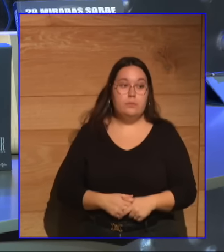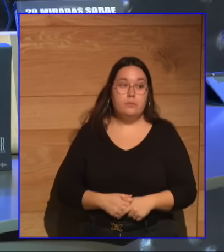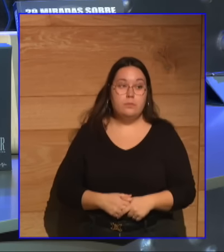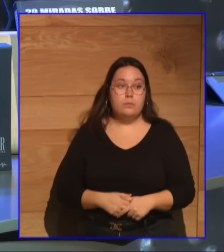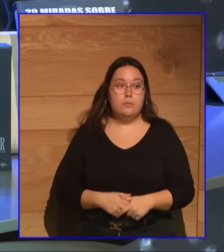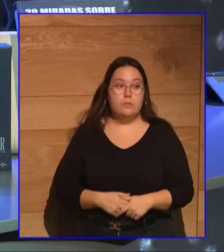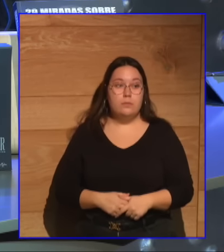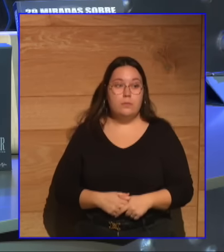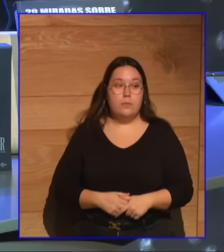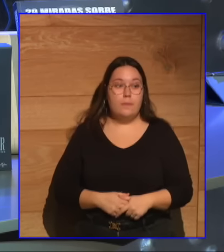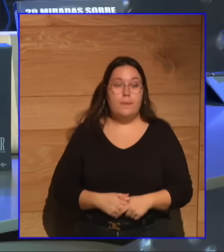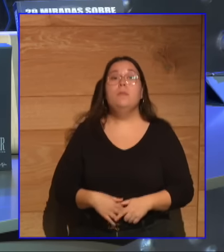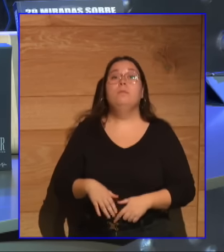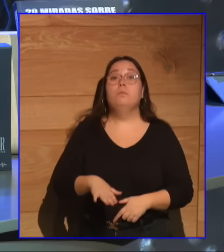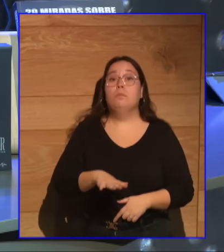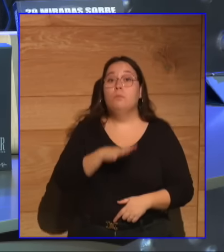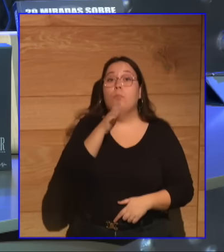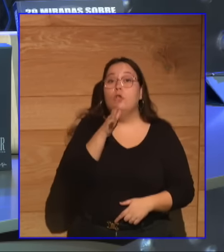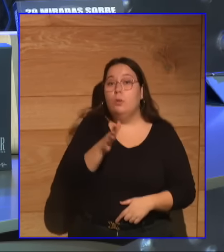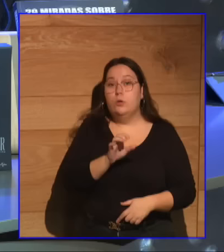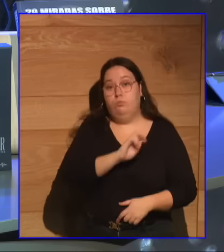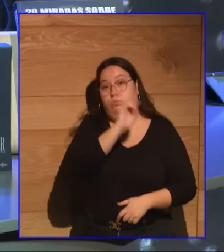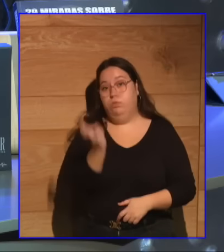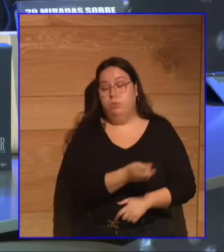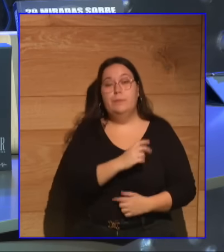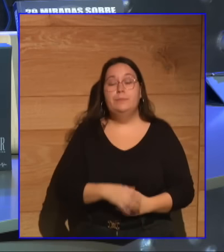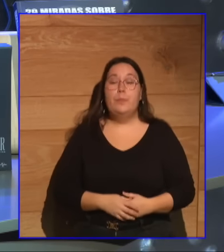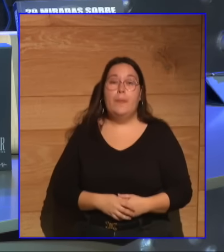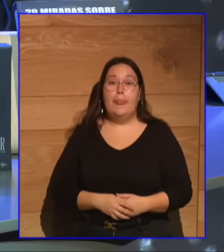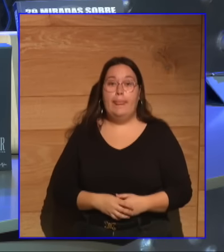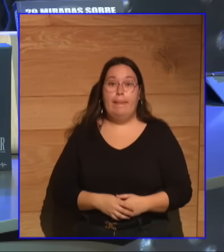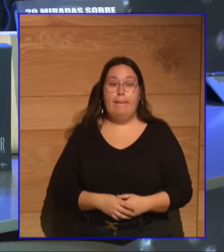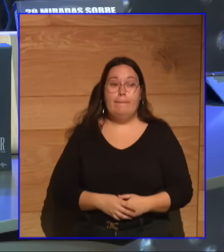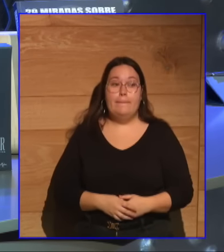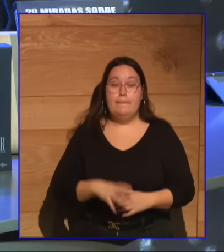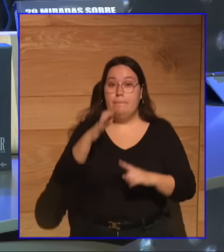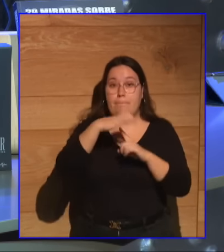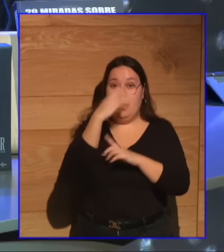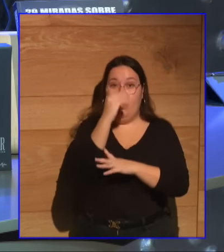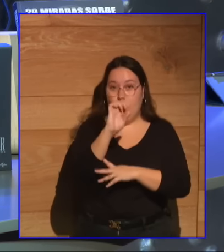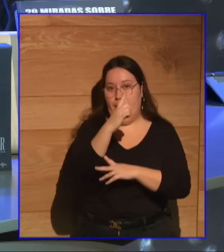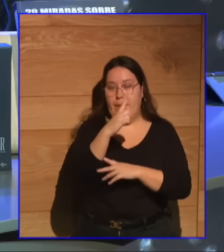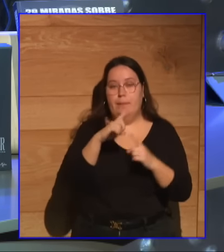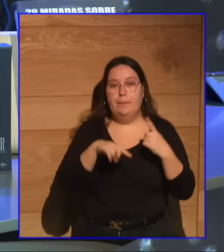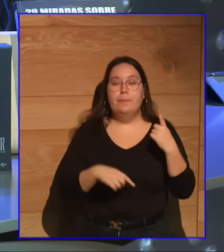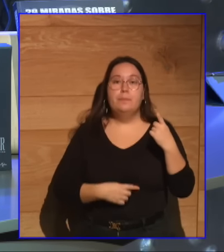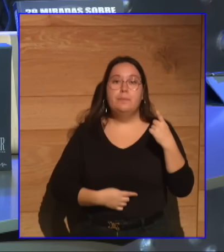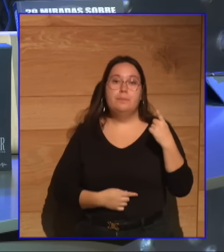hace por razones muy diversas. Efectivamente, el Parque Jurásico, la primera de ellas,